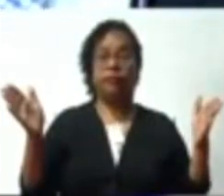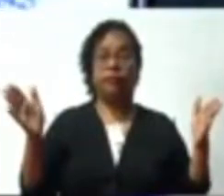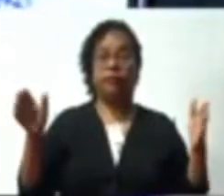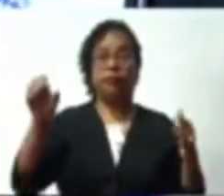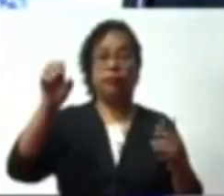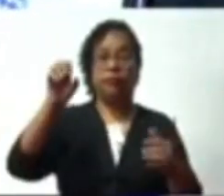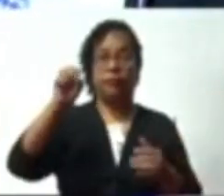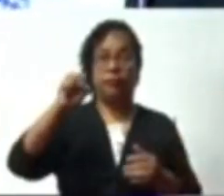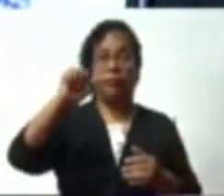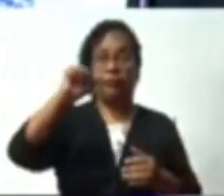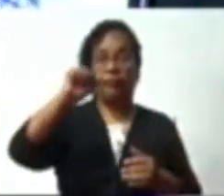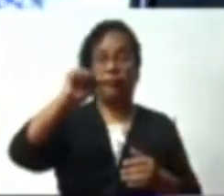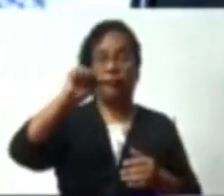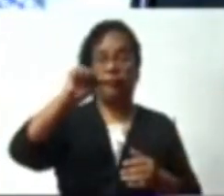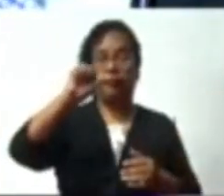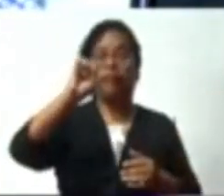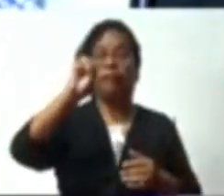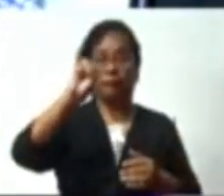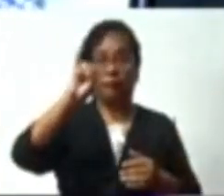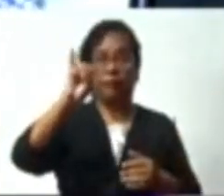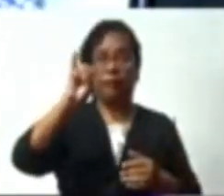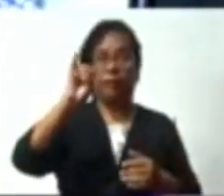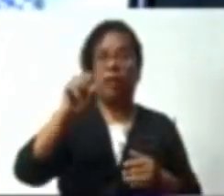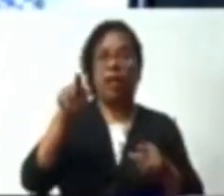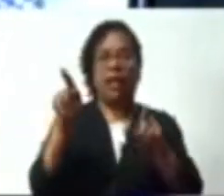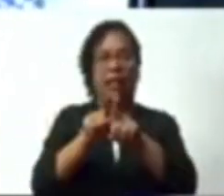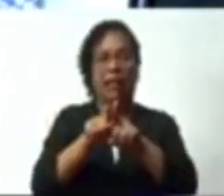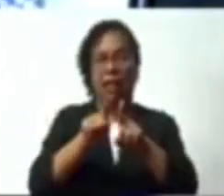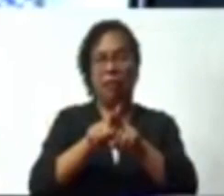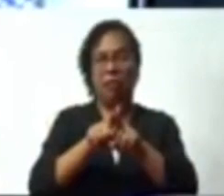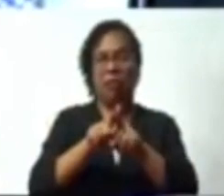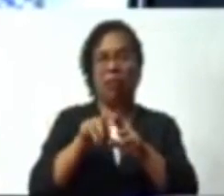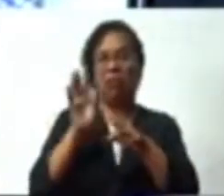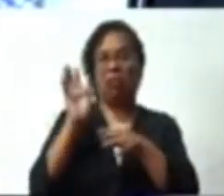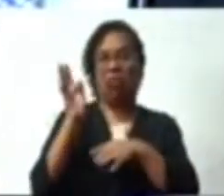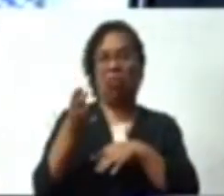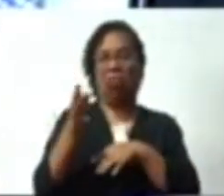abandonado por años, deteriorado,